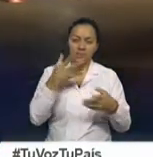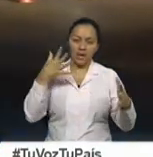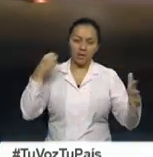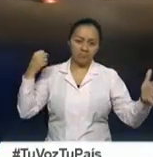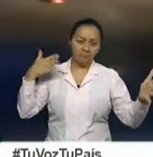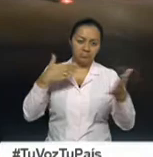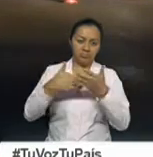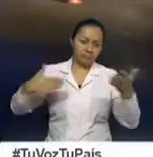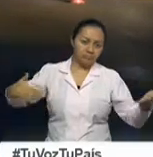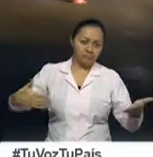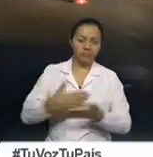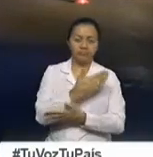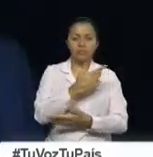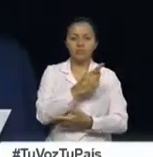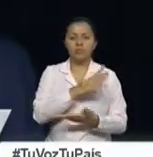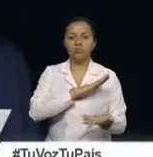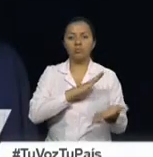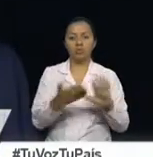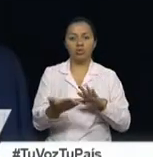años.